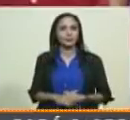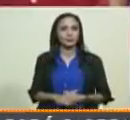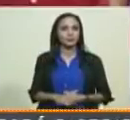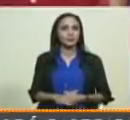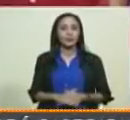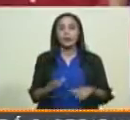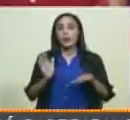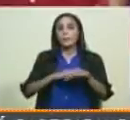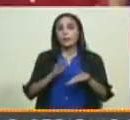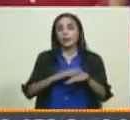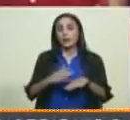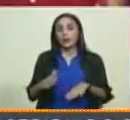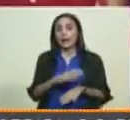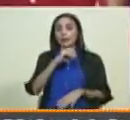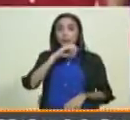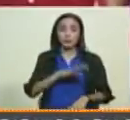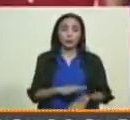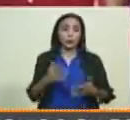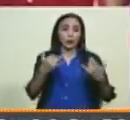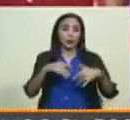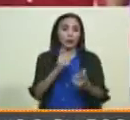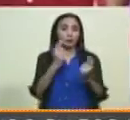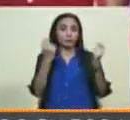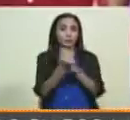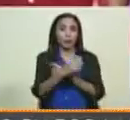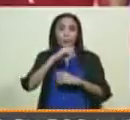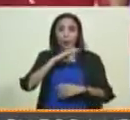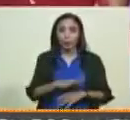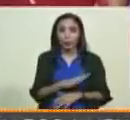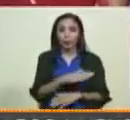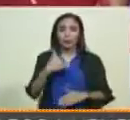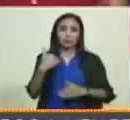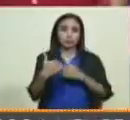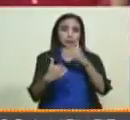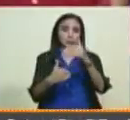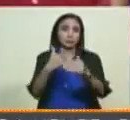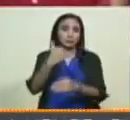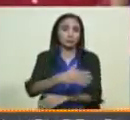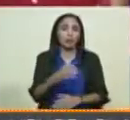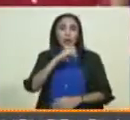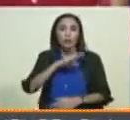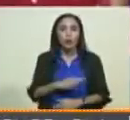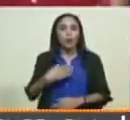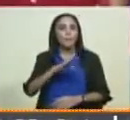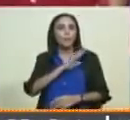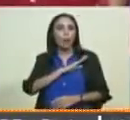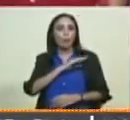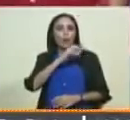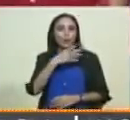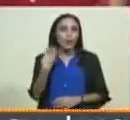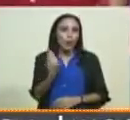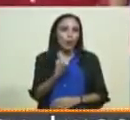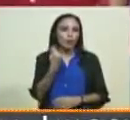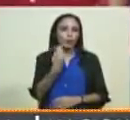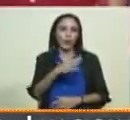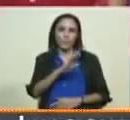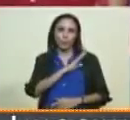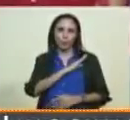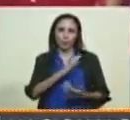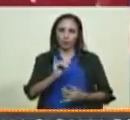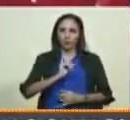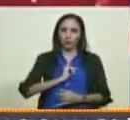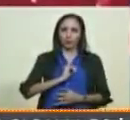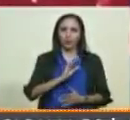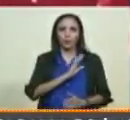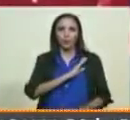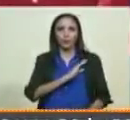Porque la historia que estamos escribiendo es una historia grande y les pertenece a ustedes, a la juventud de la